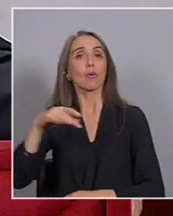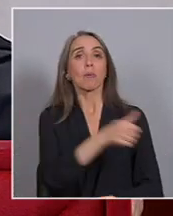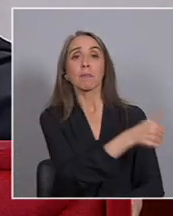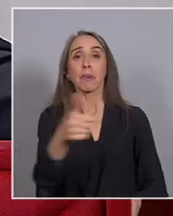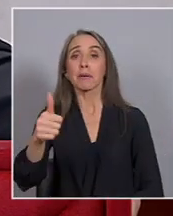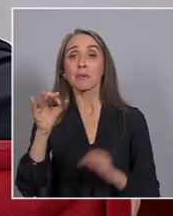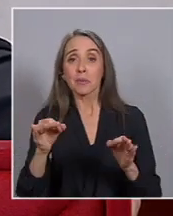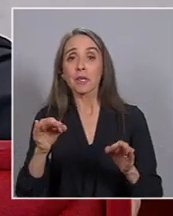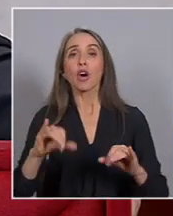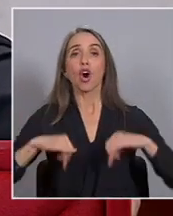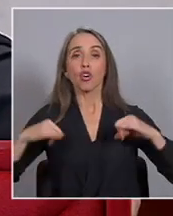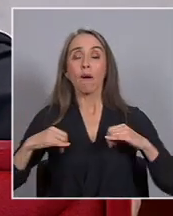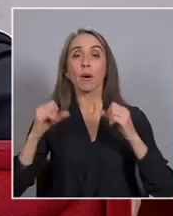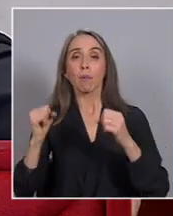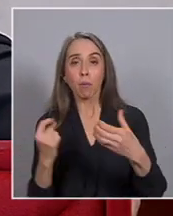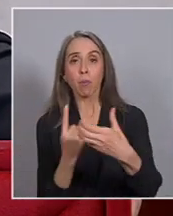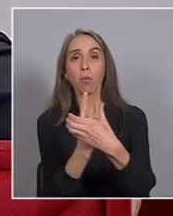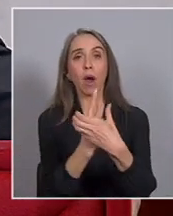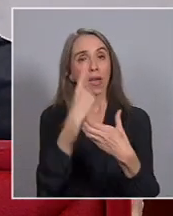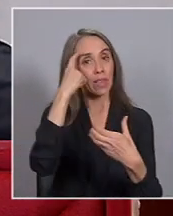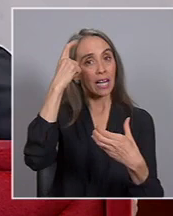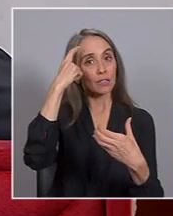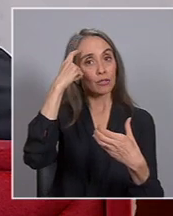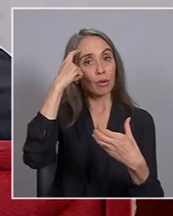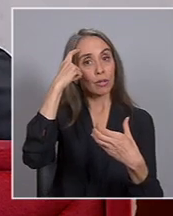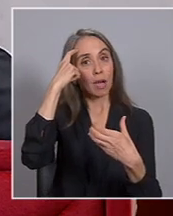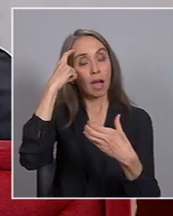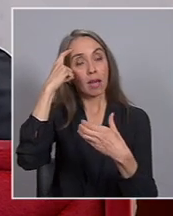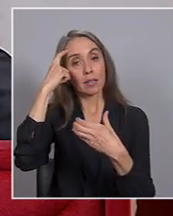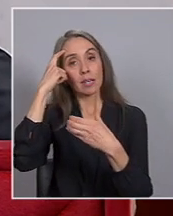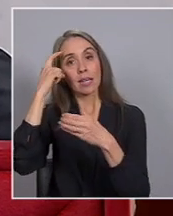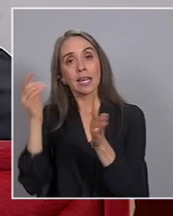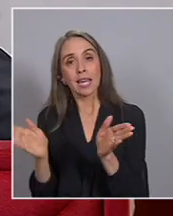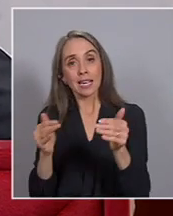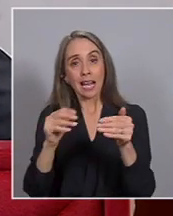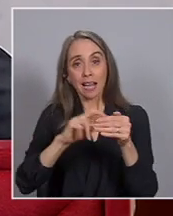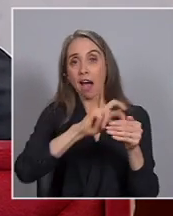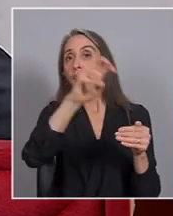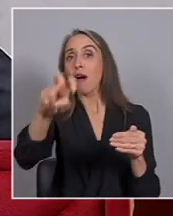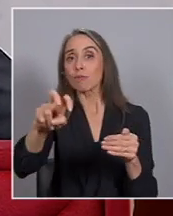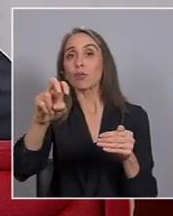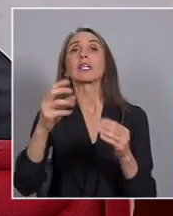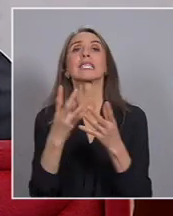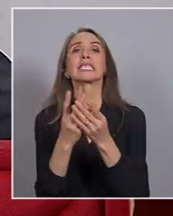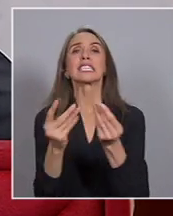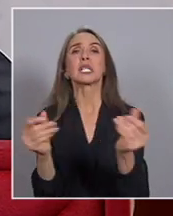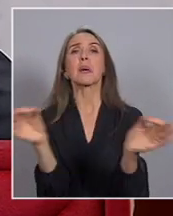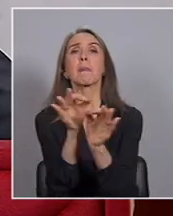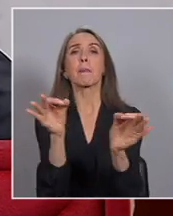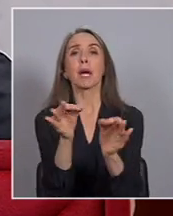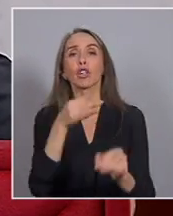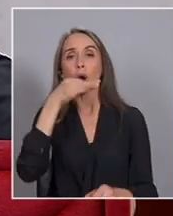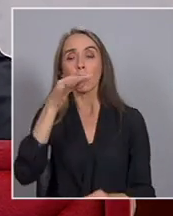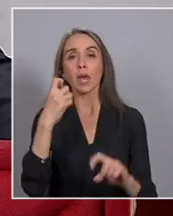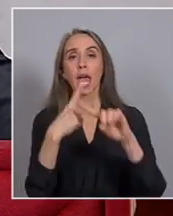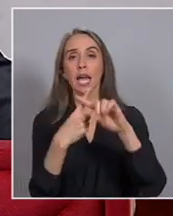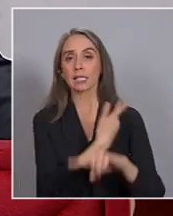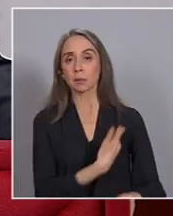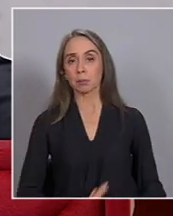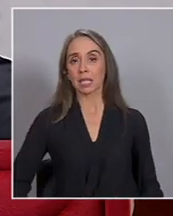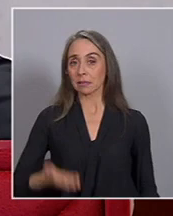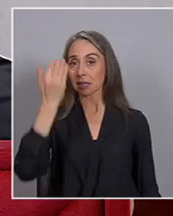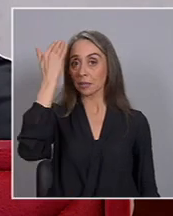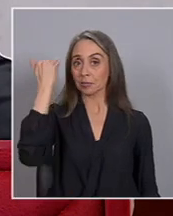tengan siempre espacio para soñar fuera de la caja. En simple, como decía un expresidente,